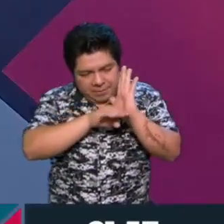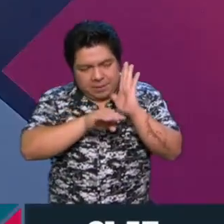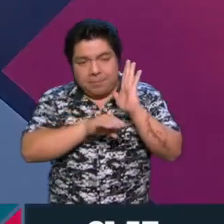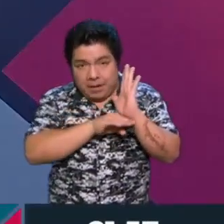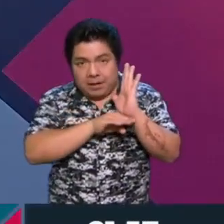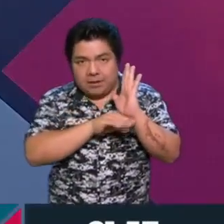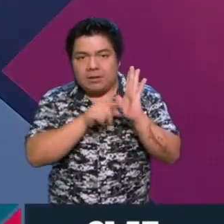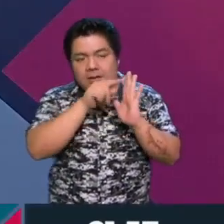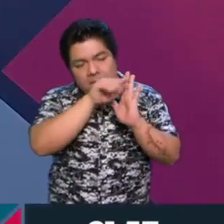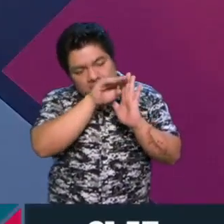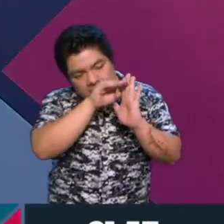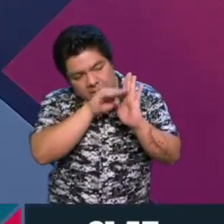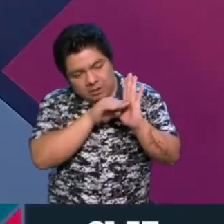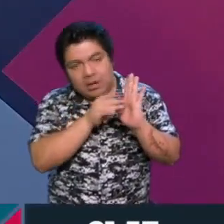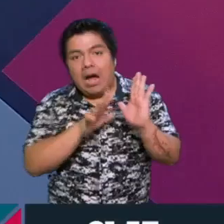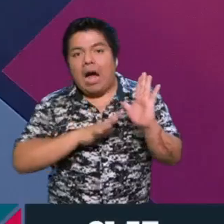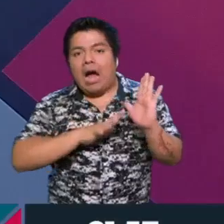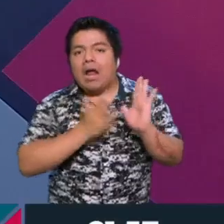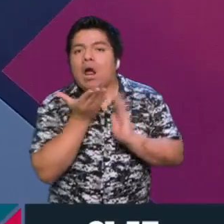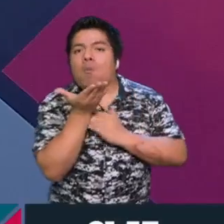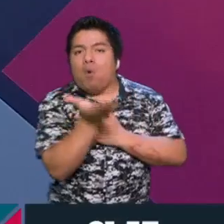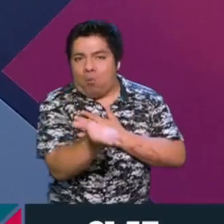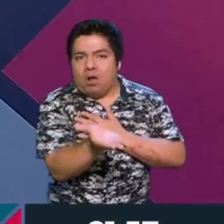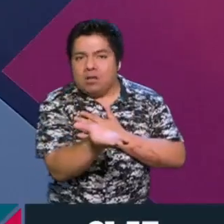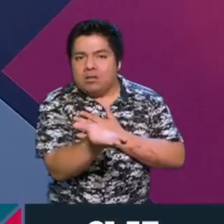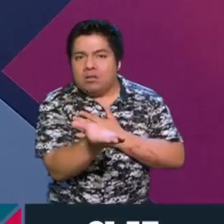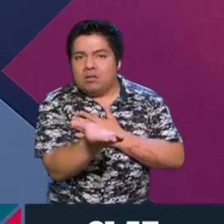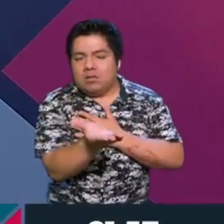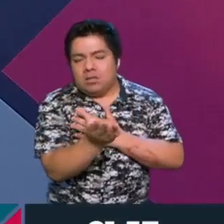incluye propuestas, incluye